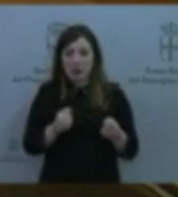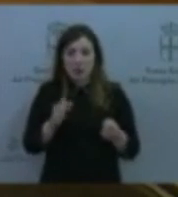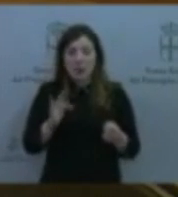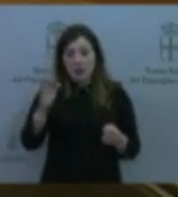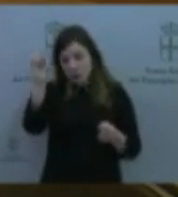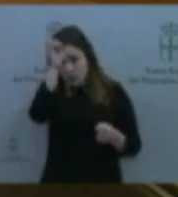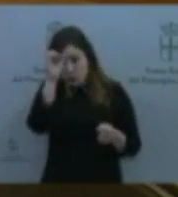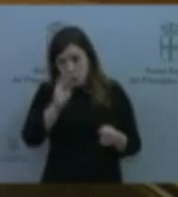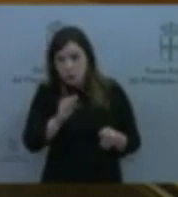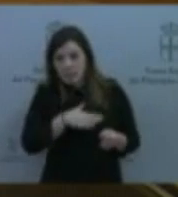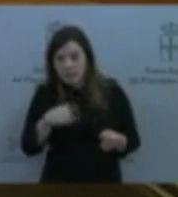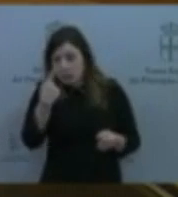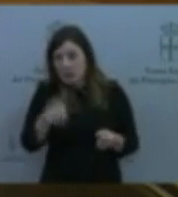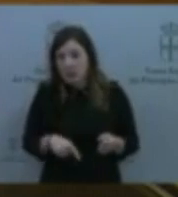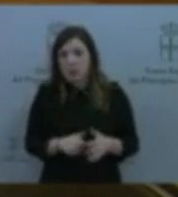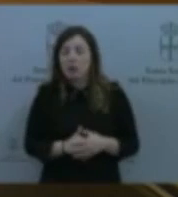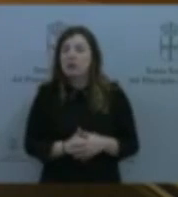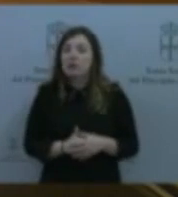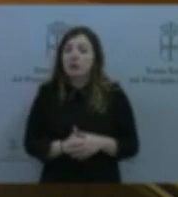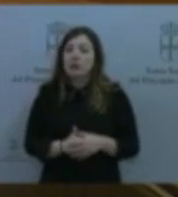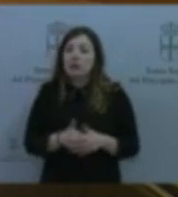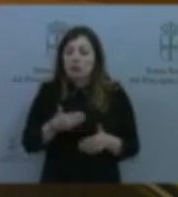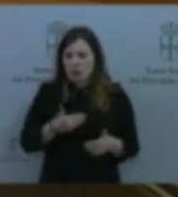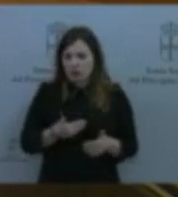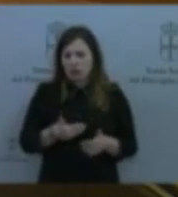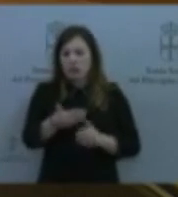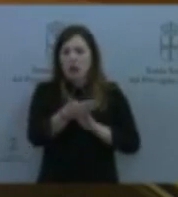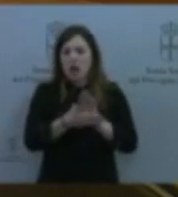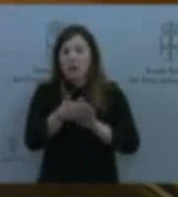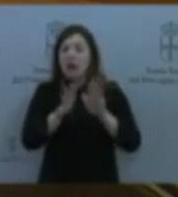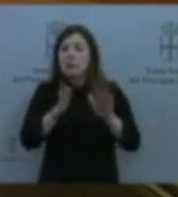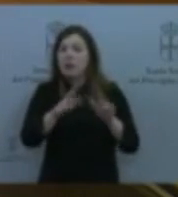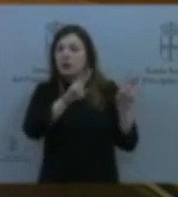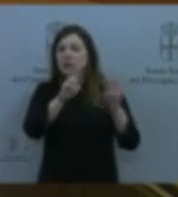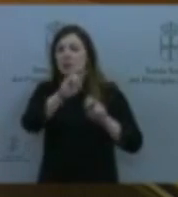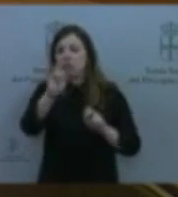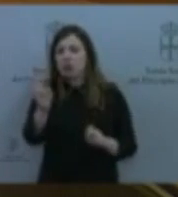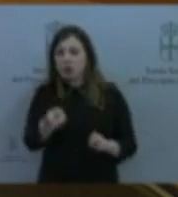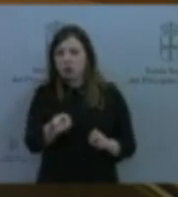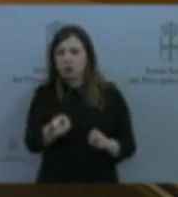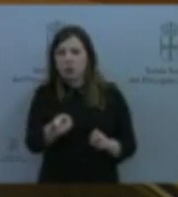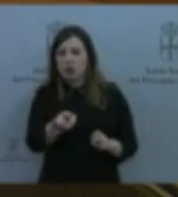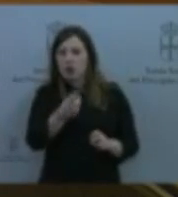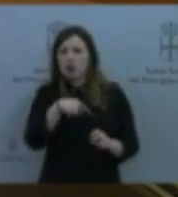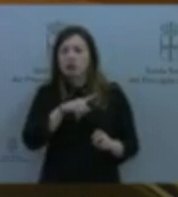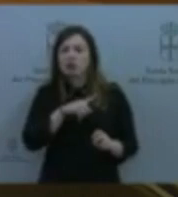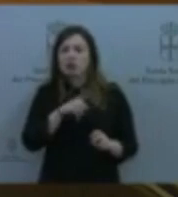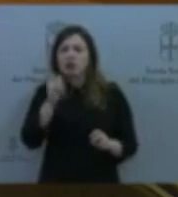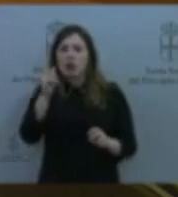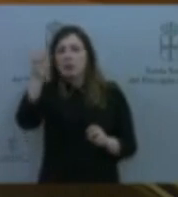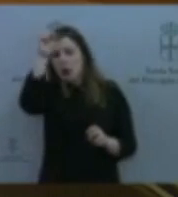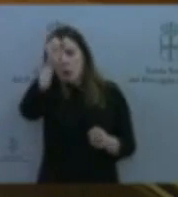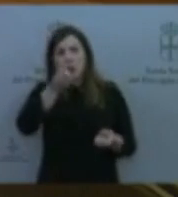son de largo aliento, pero hay otras cuestiones que no queremos solo posicionamiento, sino que creemos que usted directamente